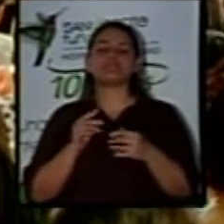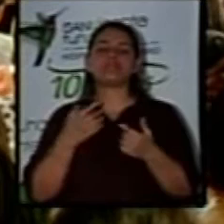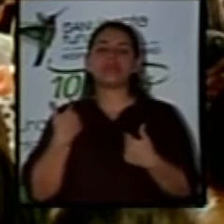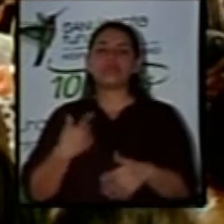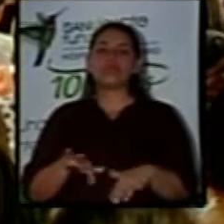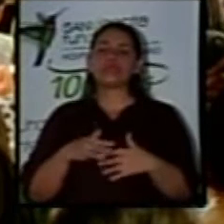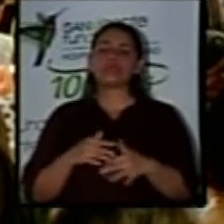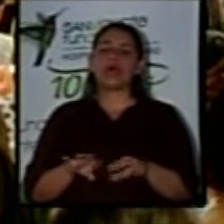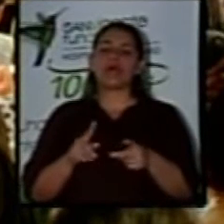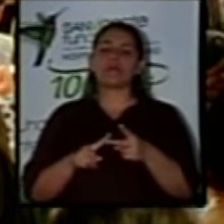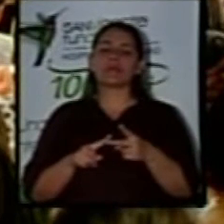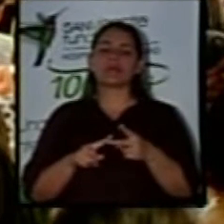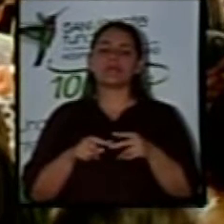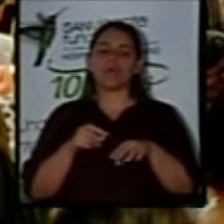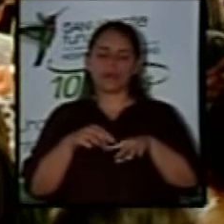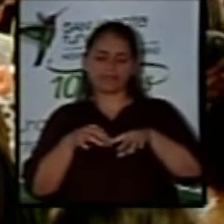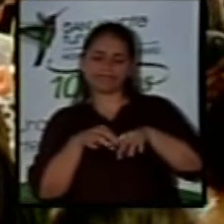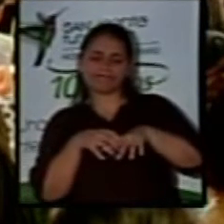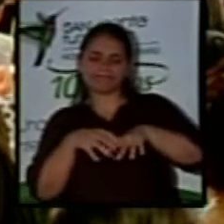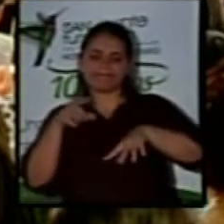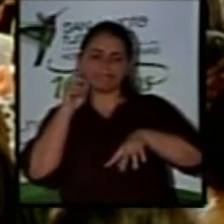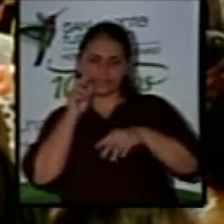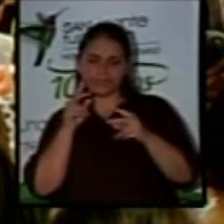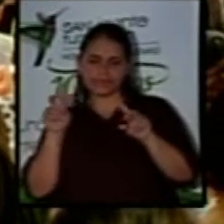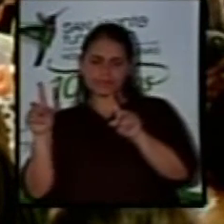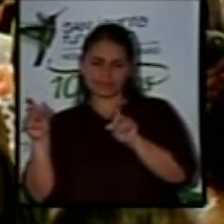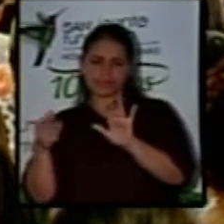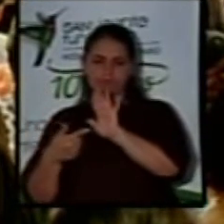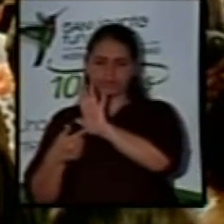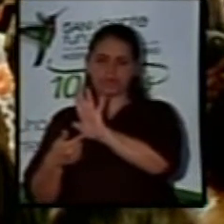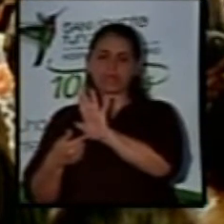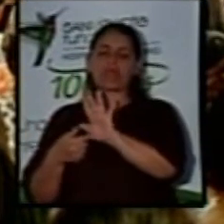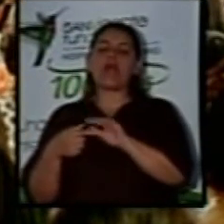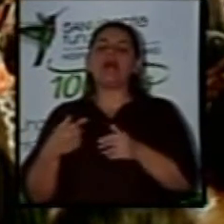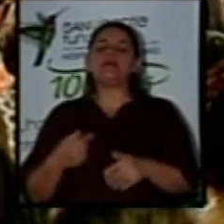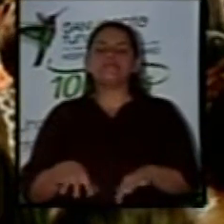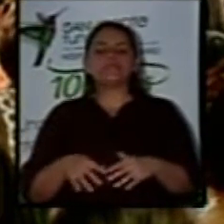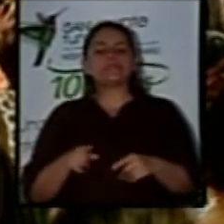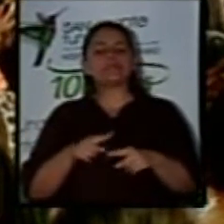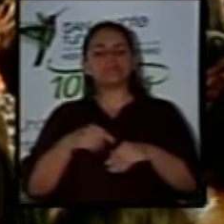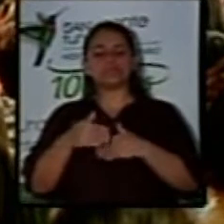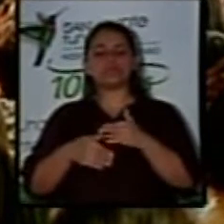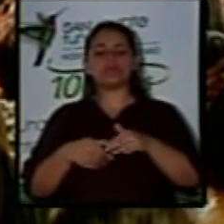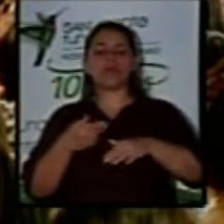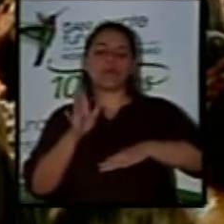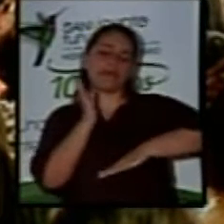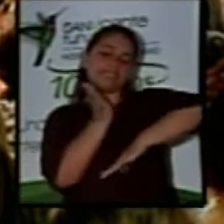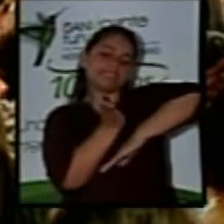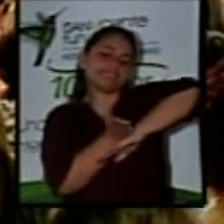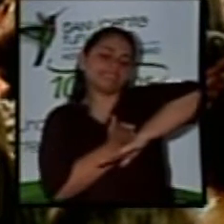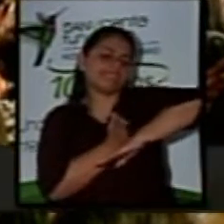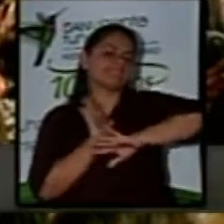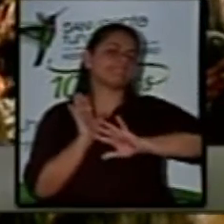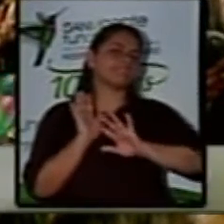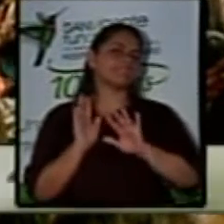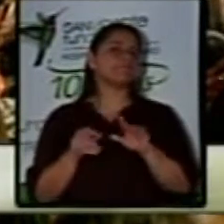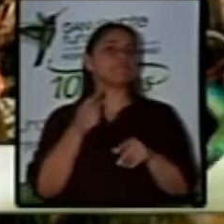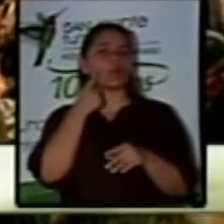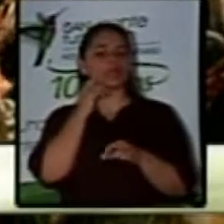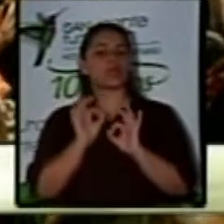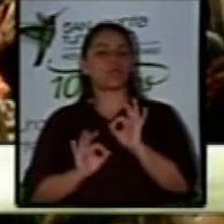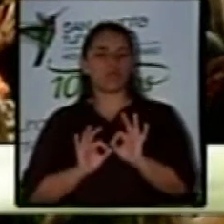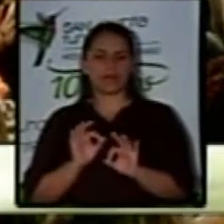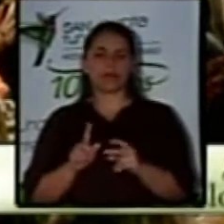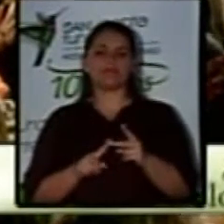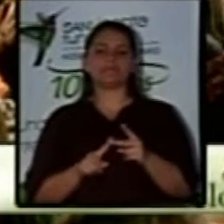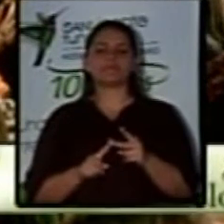evolucionar a estas lesiones ulcerosas, se pueden extender y puede ser complicado para el paciente y terminar perdiendo la extremidad.